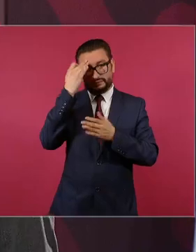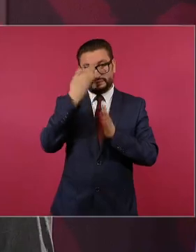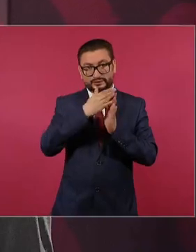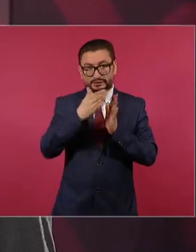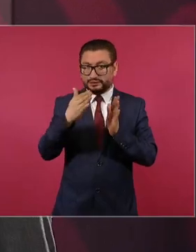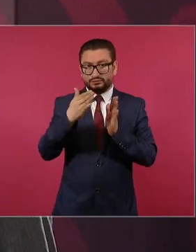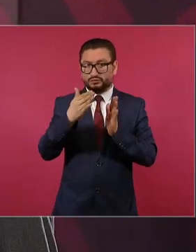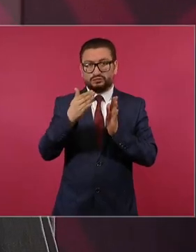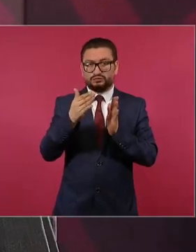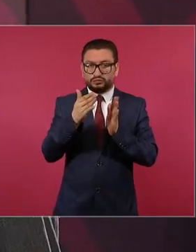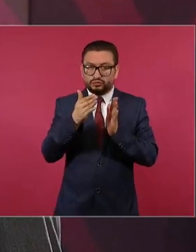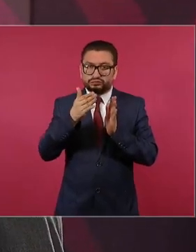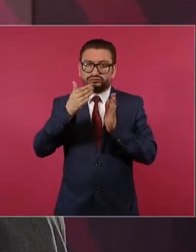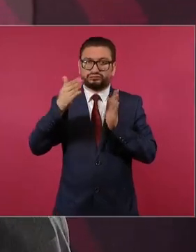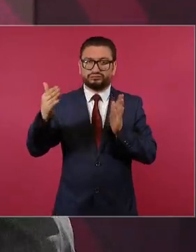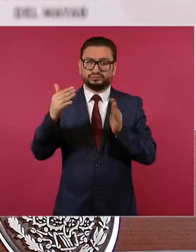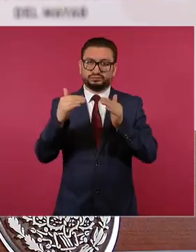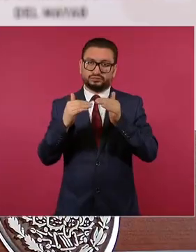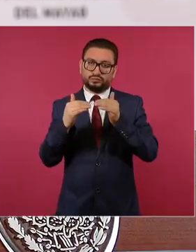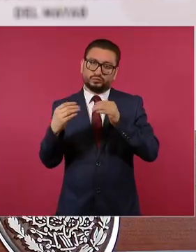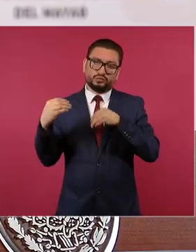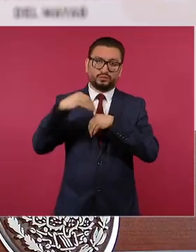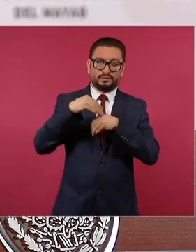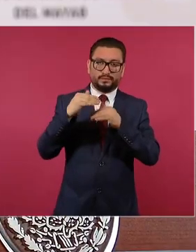Y nosotros